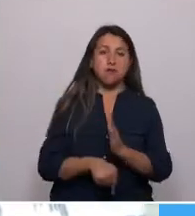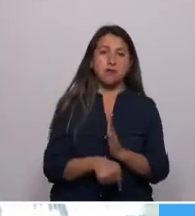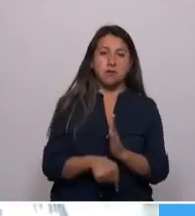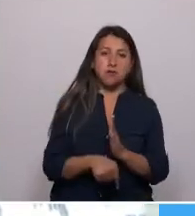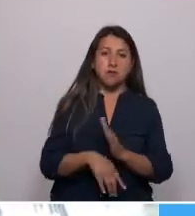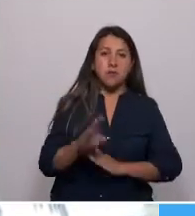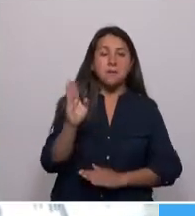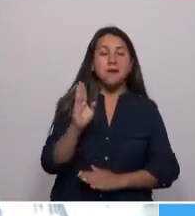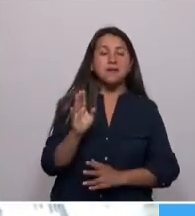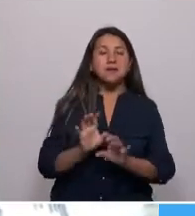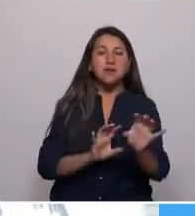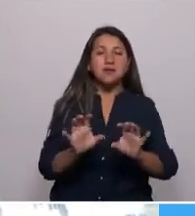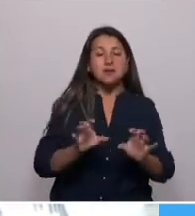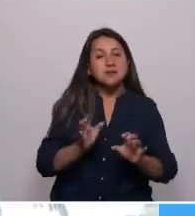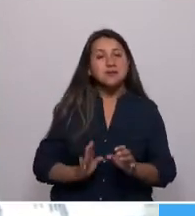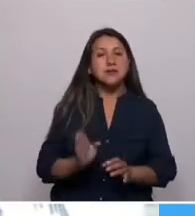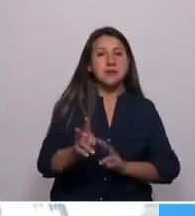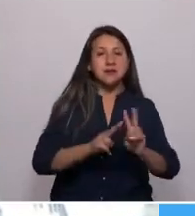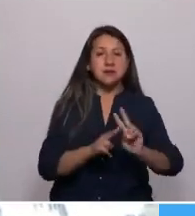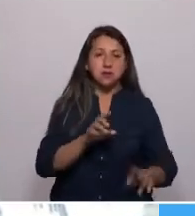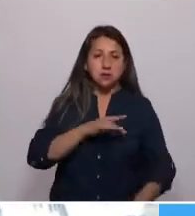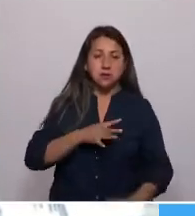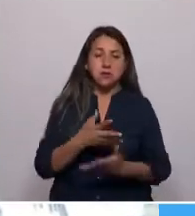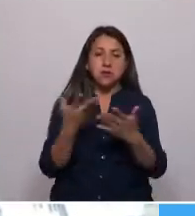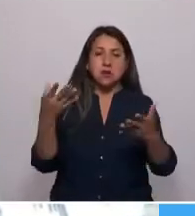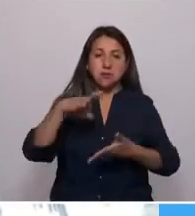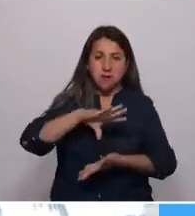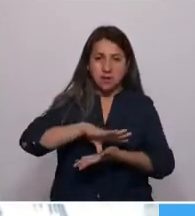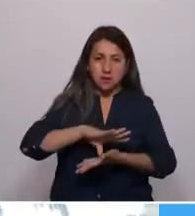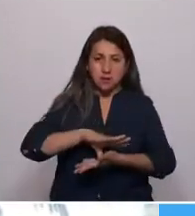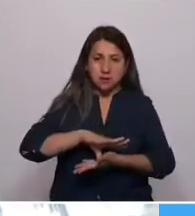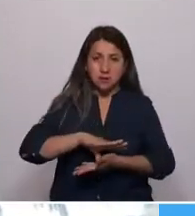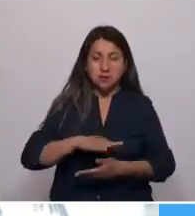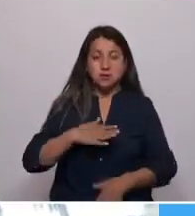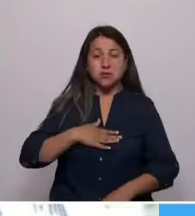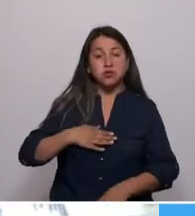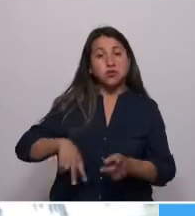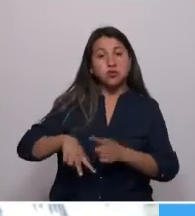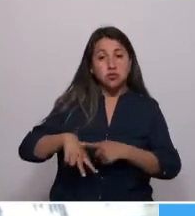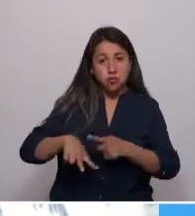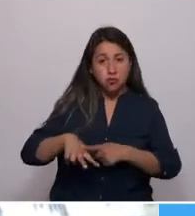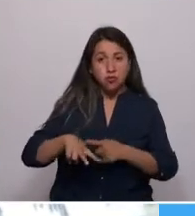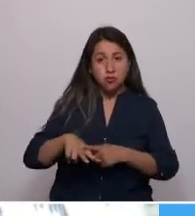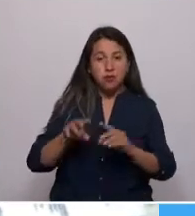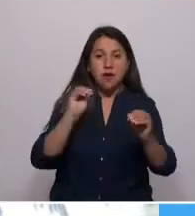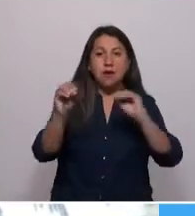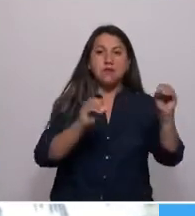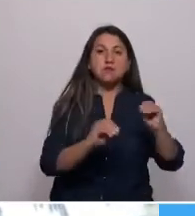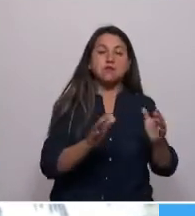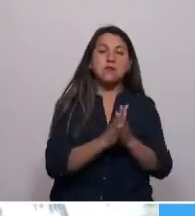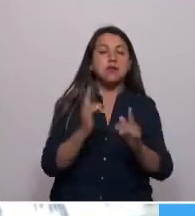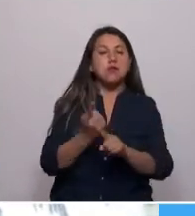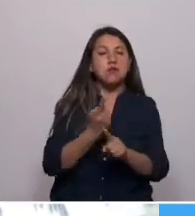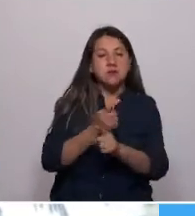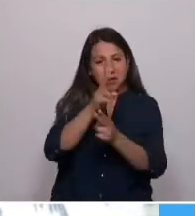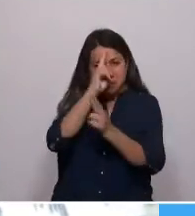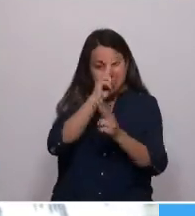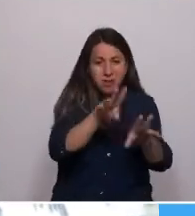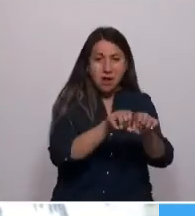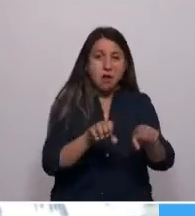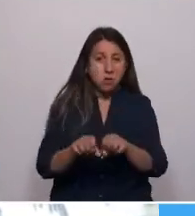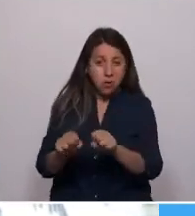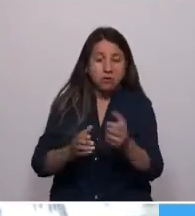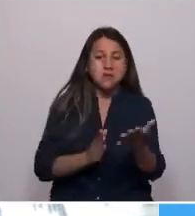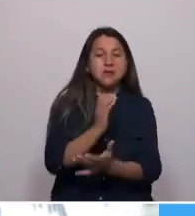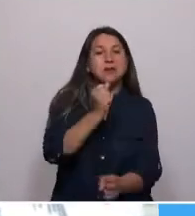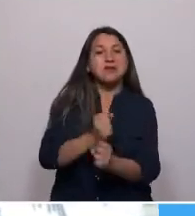nobles recursos para seguir haciendo el chile un gran país como yo lencina hago un llamado al diálogo a respetar los acuerdos y a trabajar